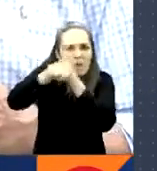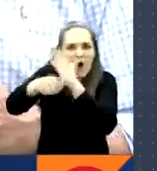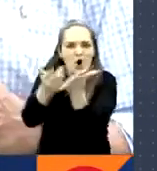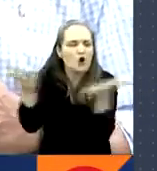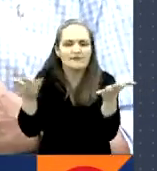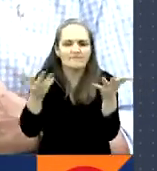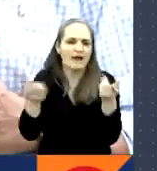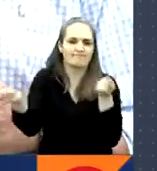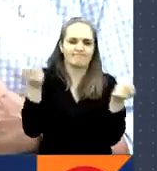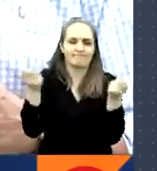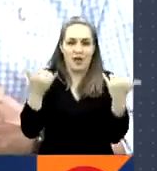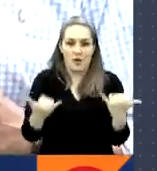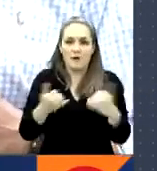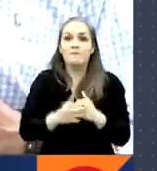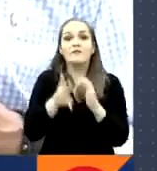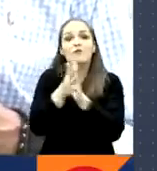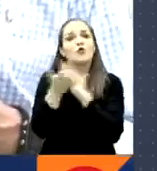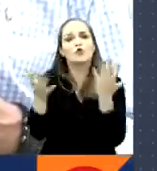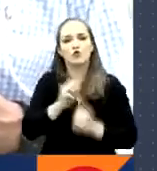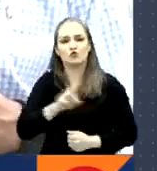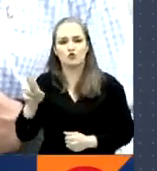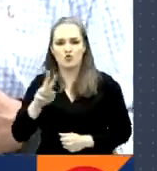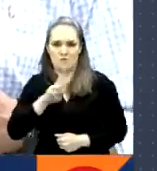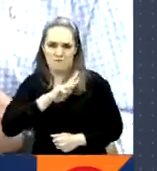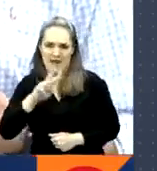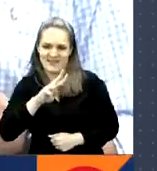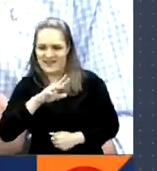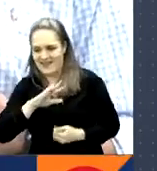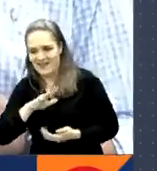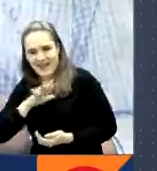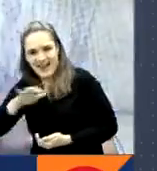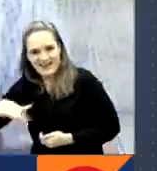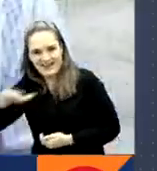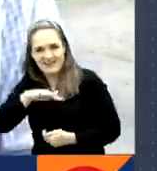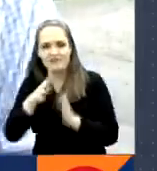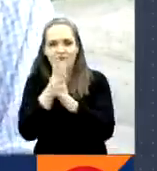Información en el sur de la capital vallecaucana. Carlos Gutiérrez, RTVC Noticias, conectados 24.